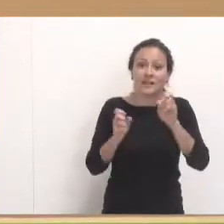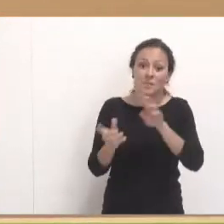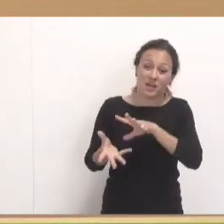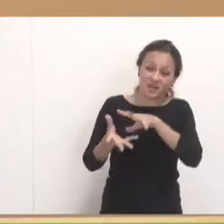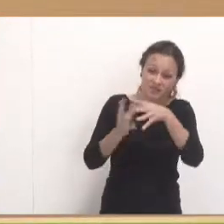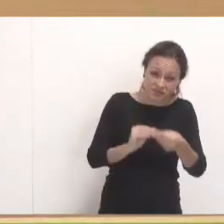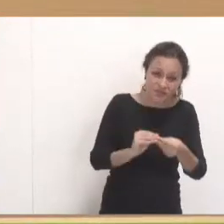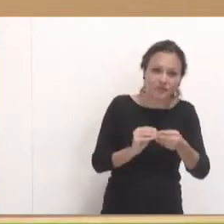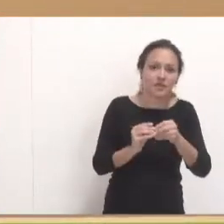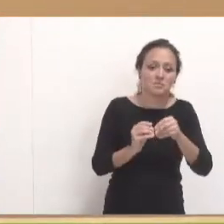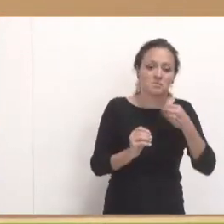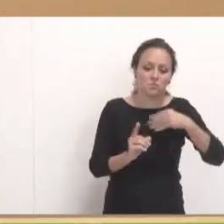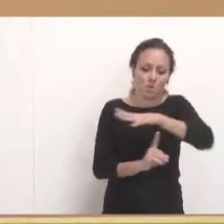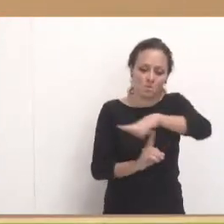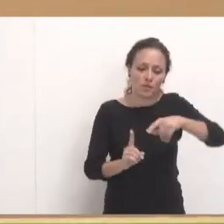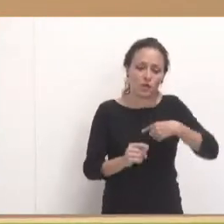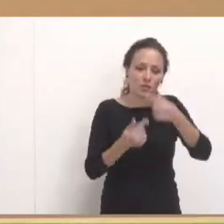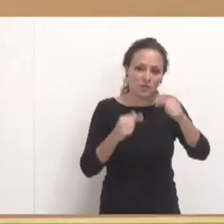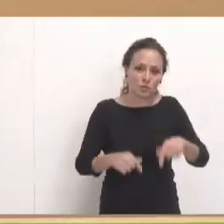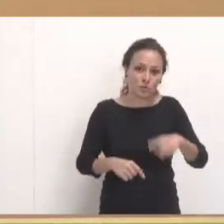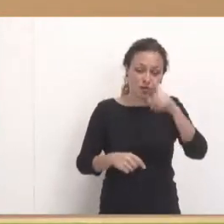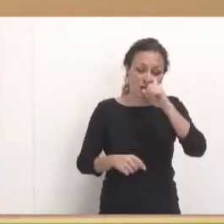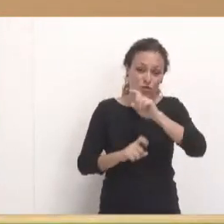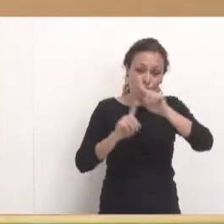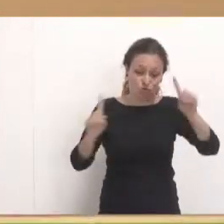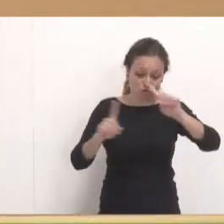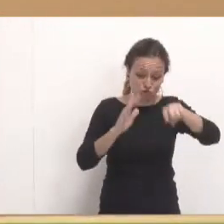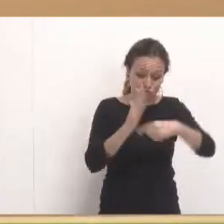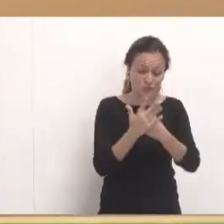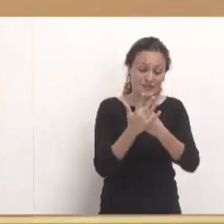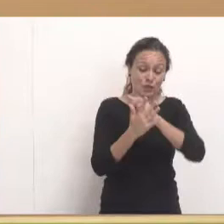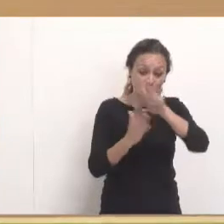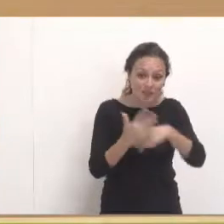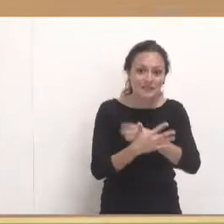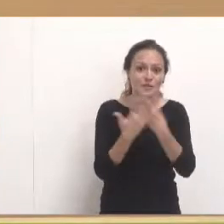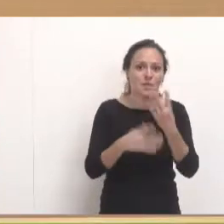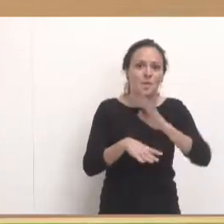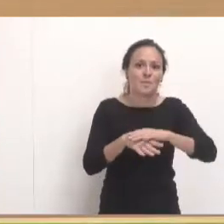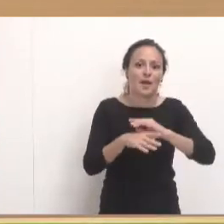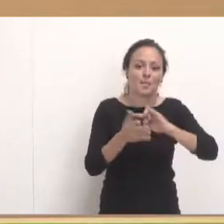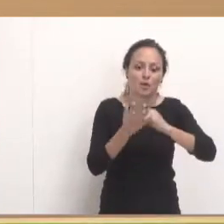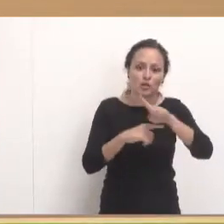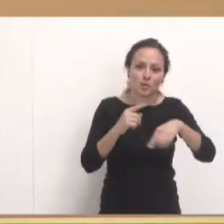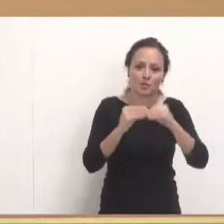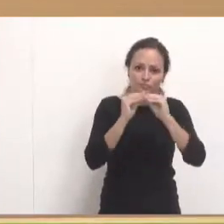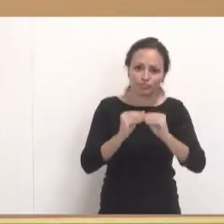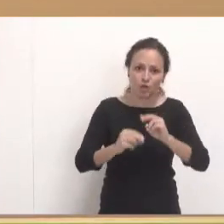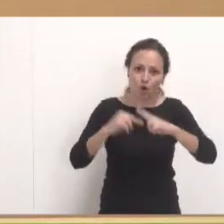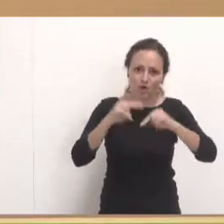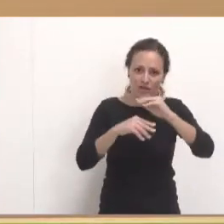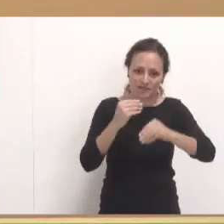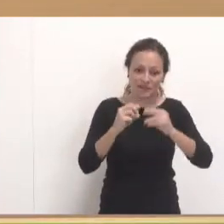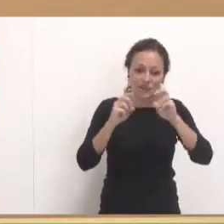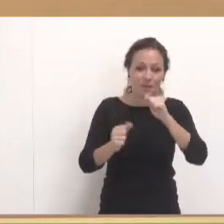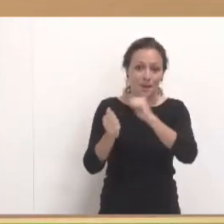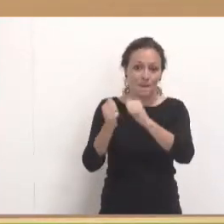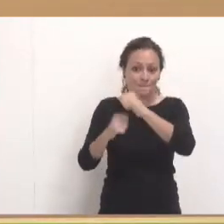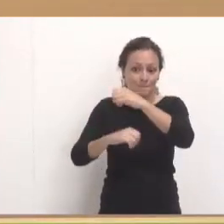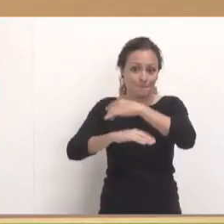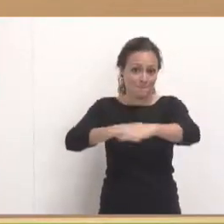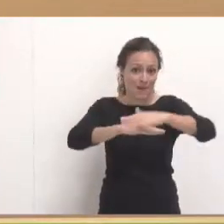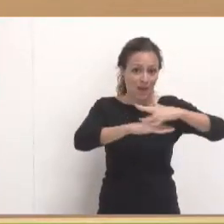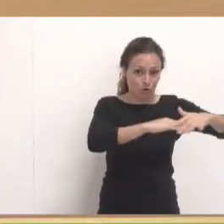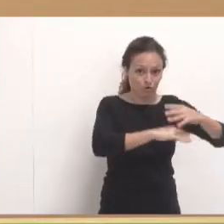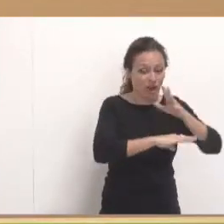del presupuesto de 2019 a efectos de los encargos, redacción de proyectos y ejecución de obras. Respecto a los malecones contemplados en el actual proyecto que